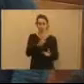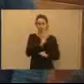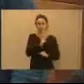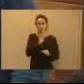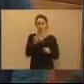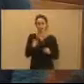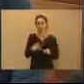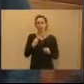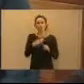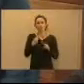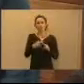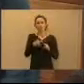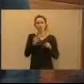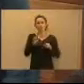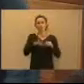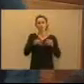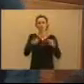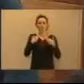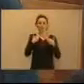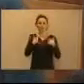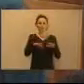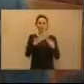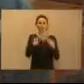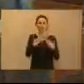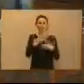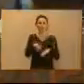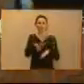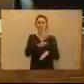esta dirección sean las políticas del Principado de Asturias. Muchas gracias, señoría. Gracias, señor.